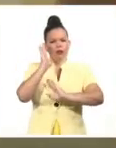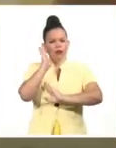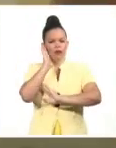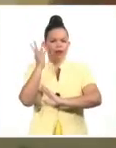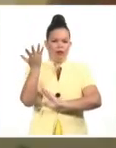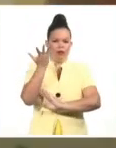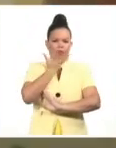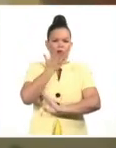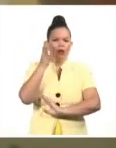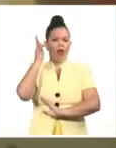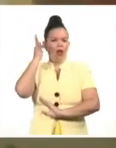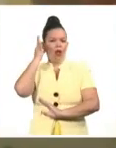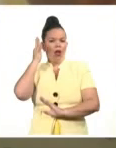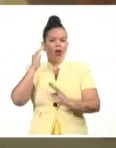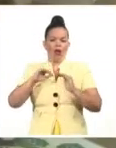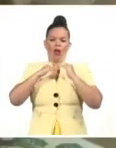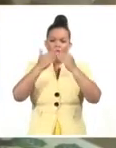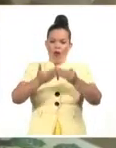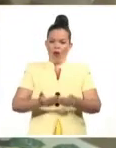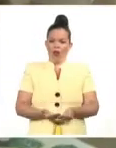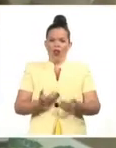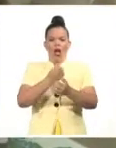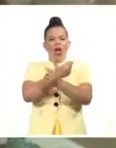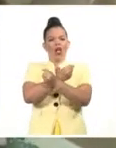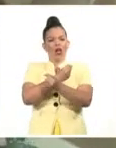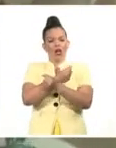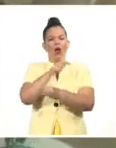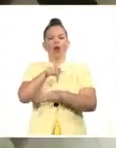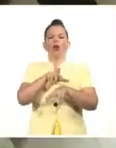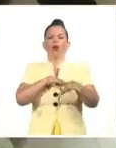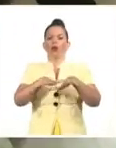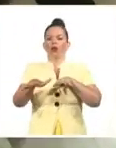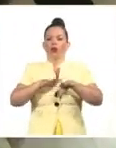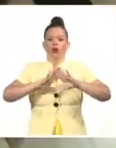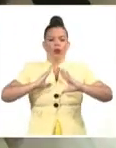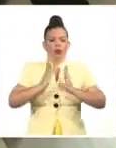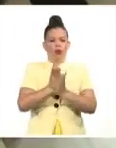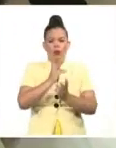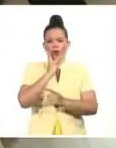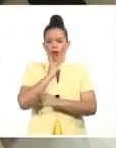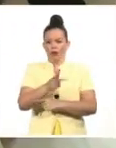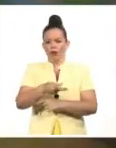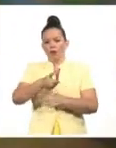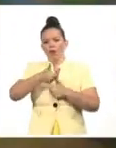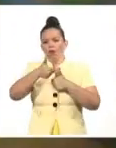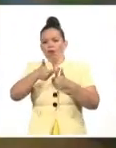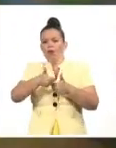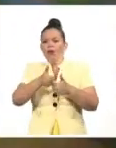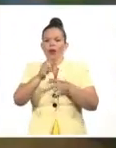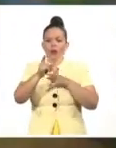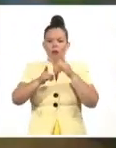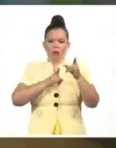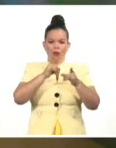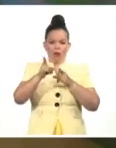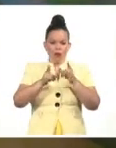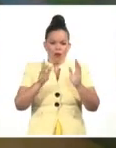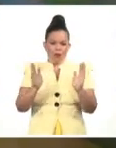riesgo y cuentan con condiciones óptimas que garantizan la salud tanto del feto como de la futura madre. Ya llevo